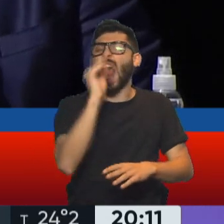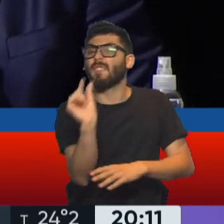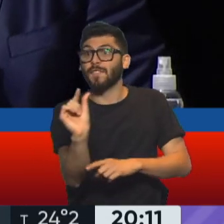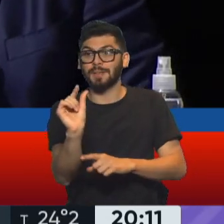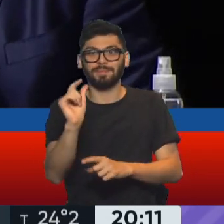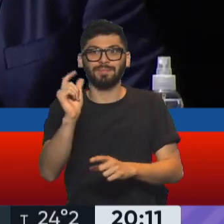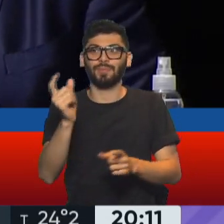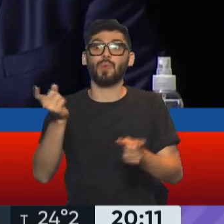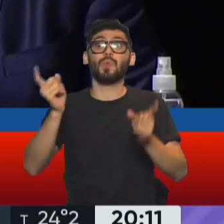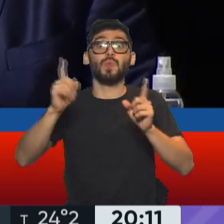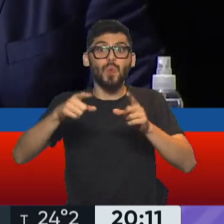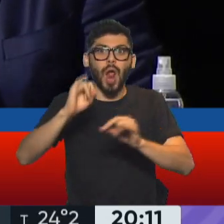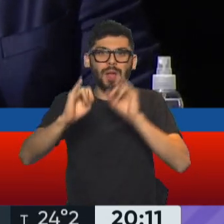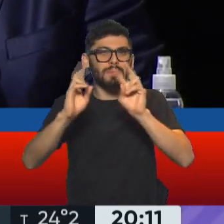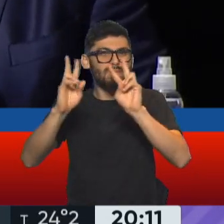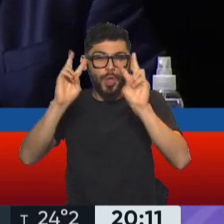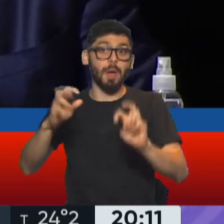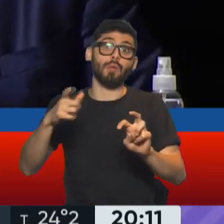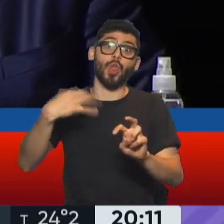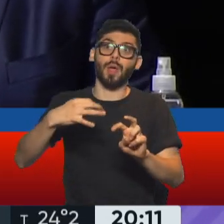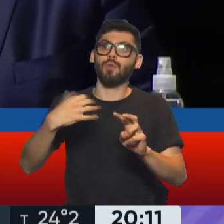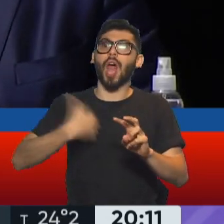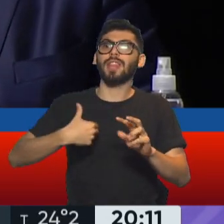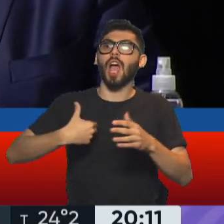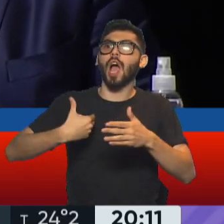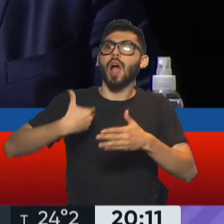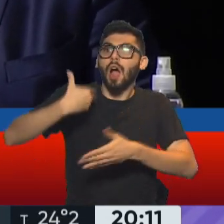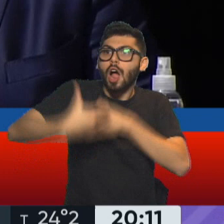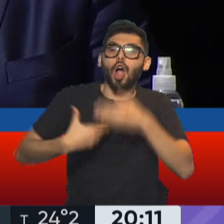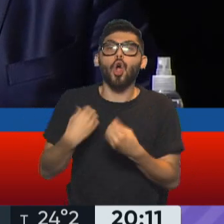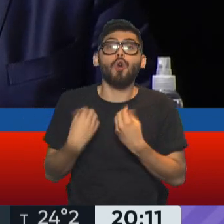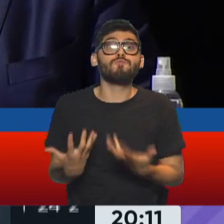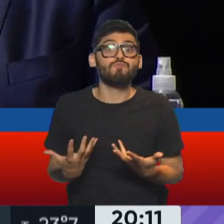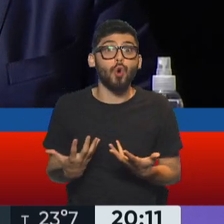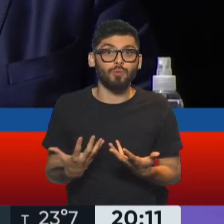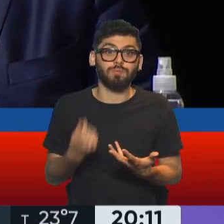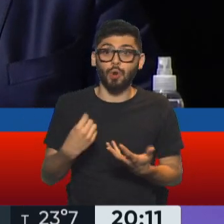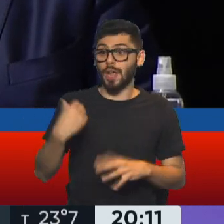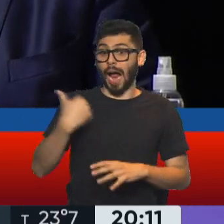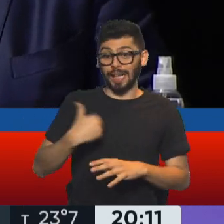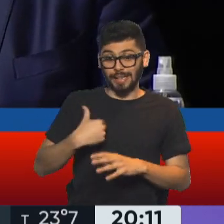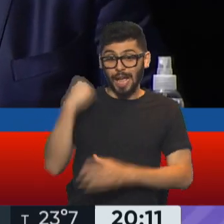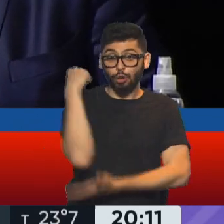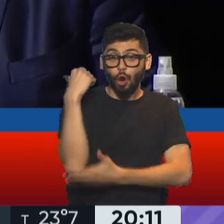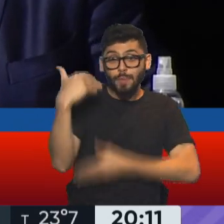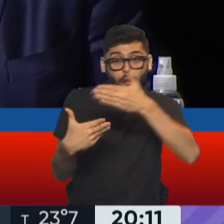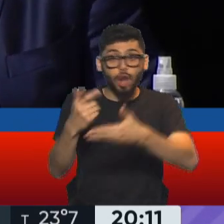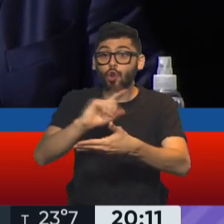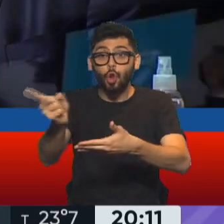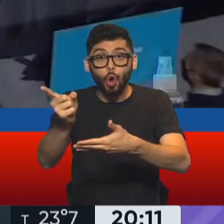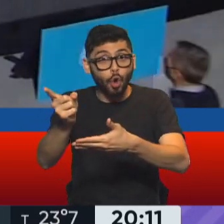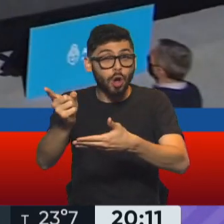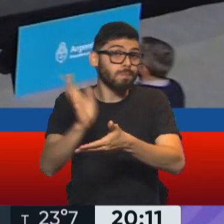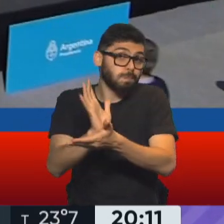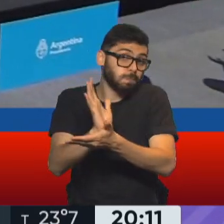agenda de la reconstrucción económica de la Argentina. Porque si no hay reconstrucción económica, este gobierno no tiene